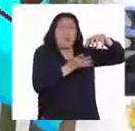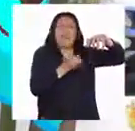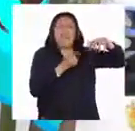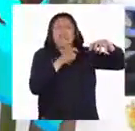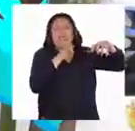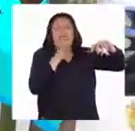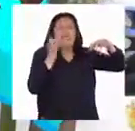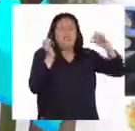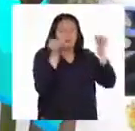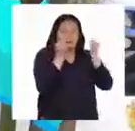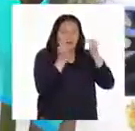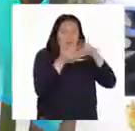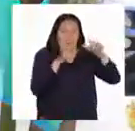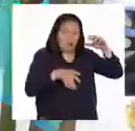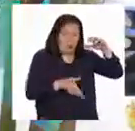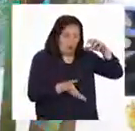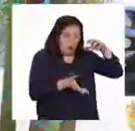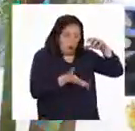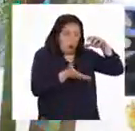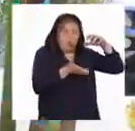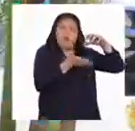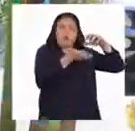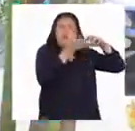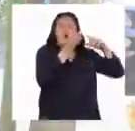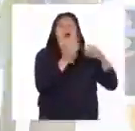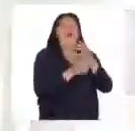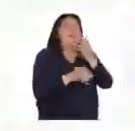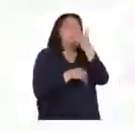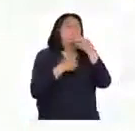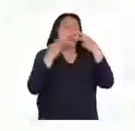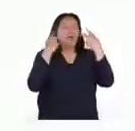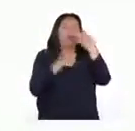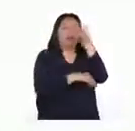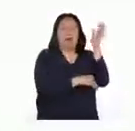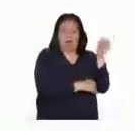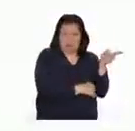de aire fría desde tan al sur como es la Antártida hasta la selva peruana.